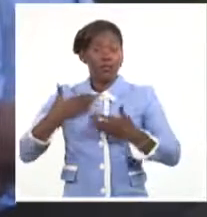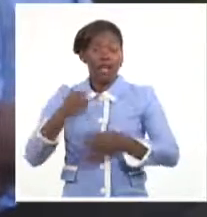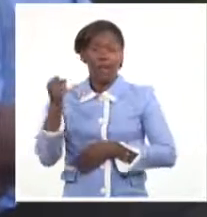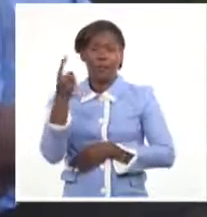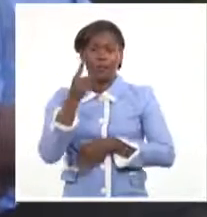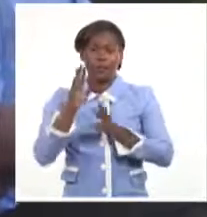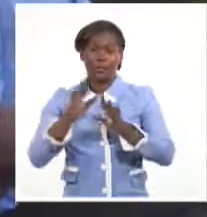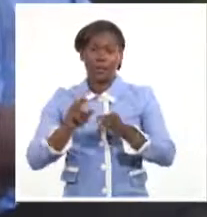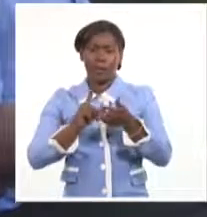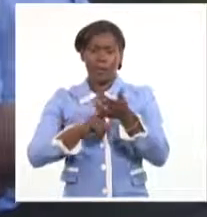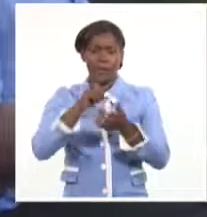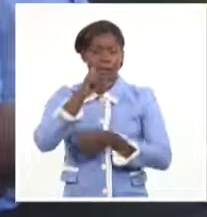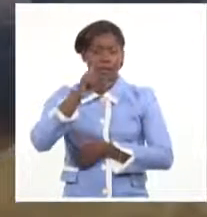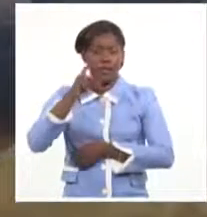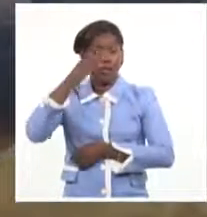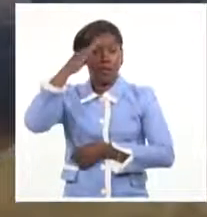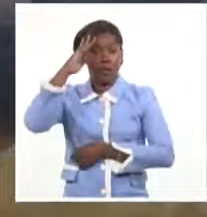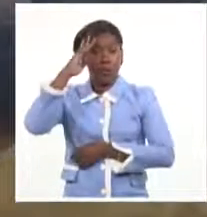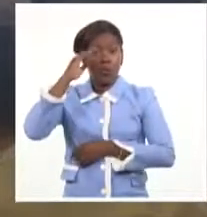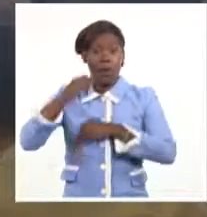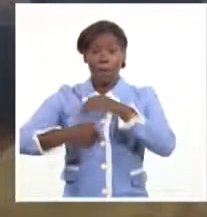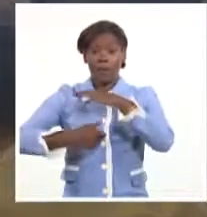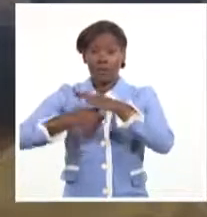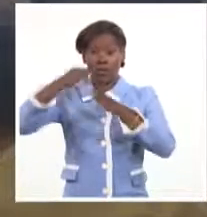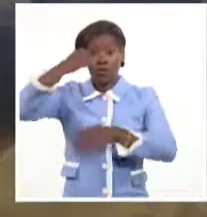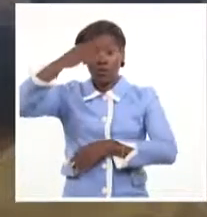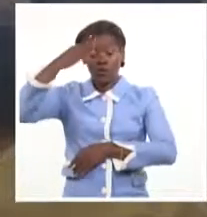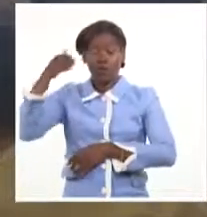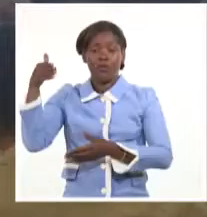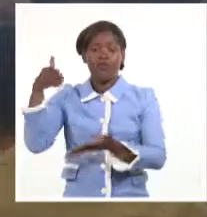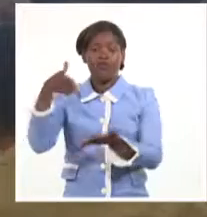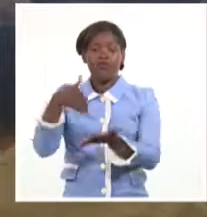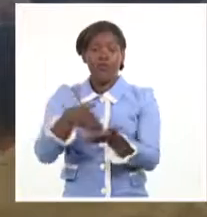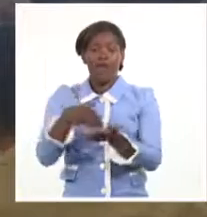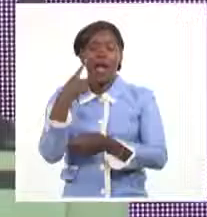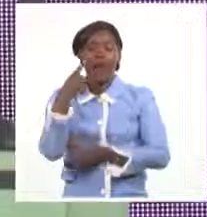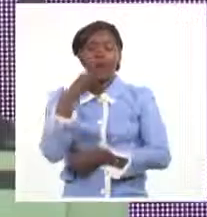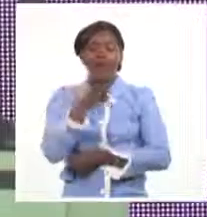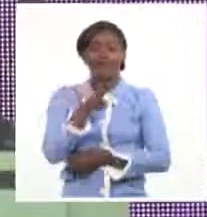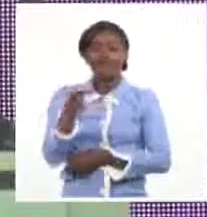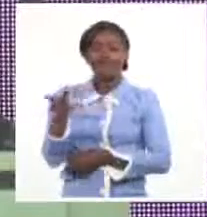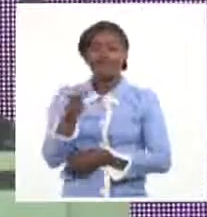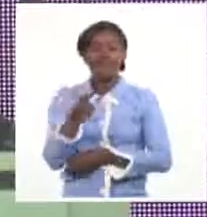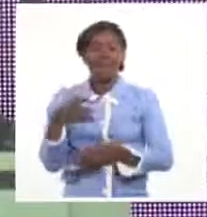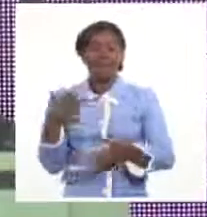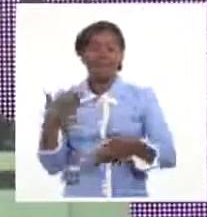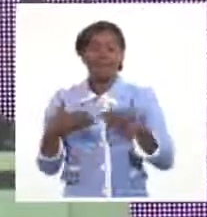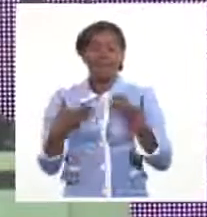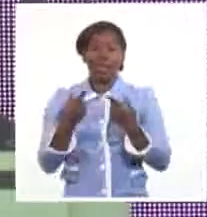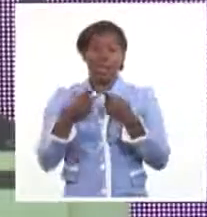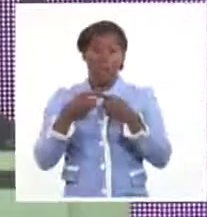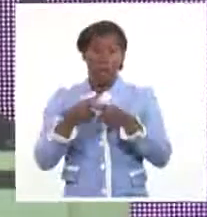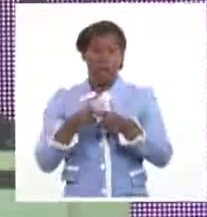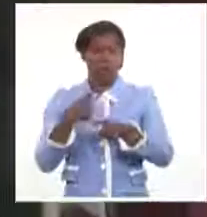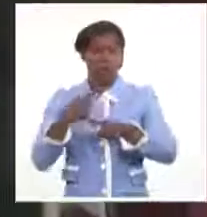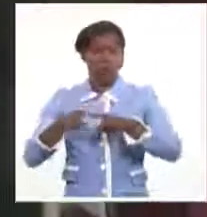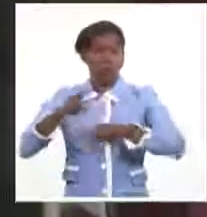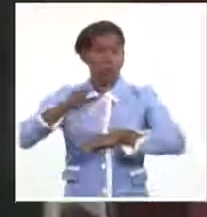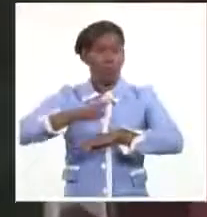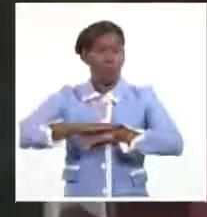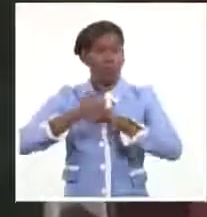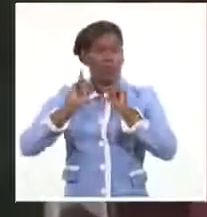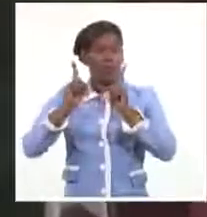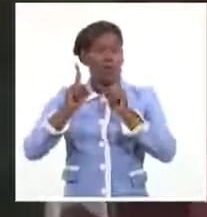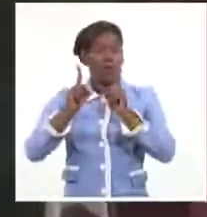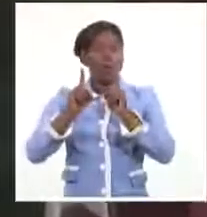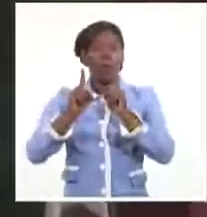Central del Partido Comunista de Cuba y presidente de la República, Miguel Díaz-Canel Bermúdez, junto al miembro del Buró Político y